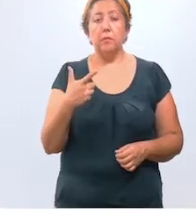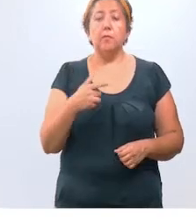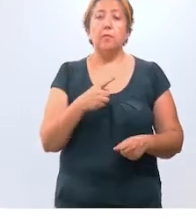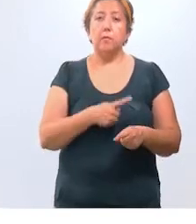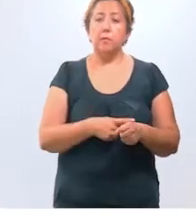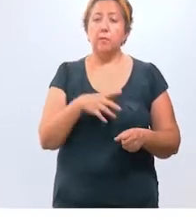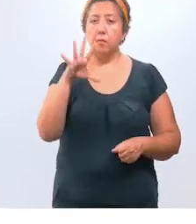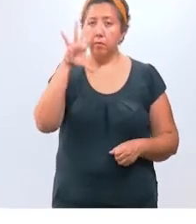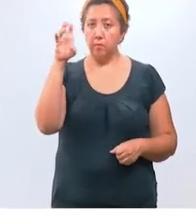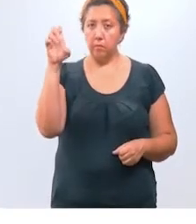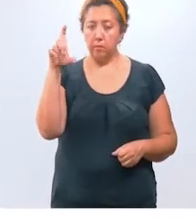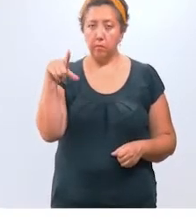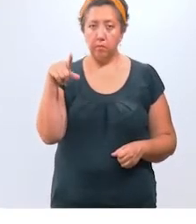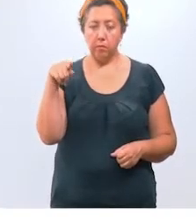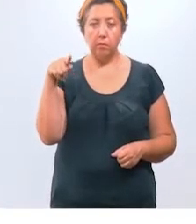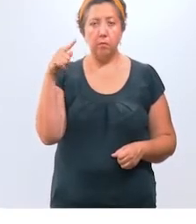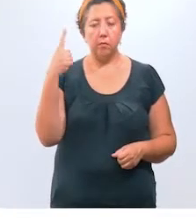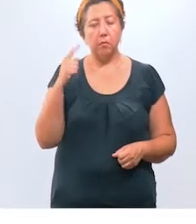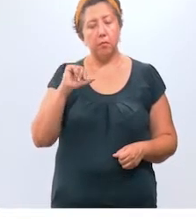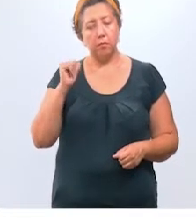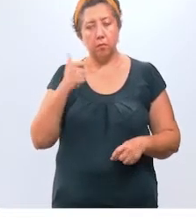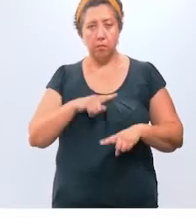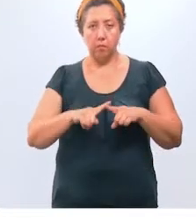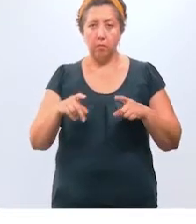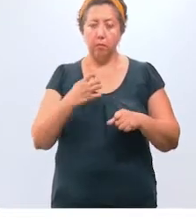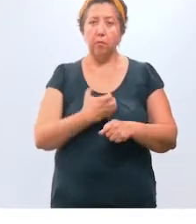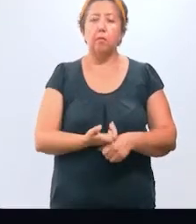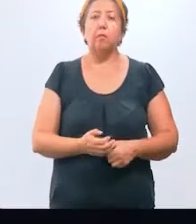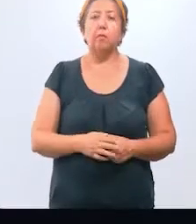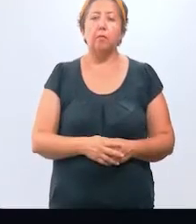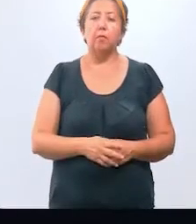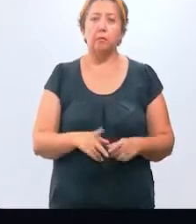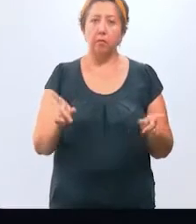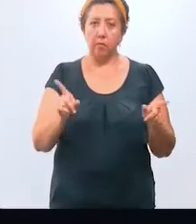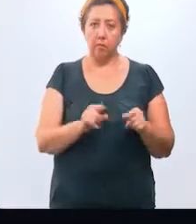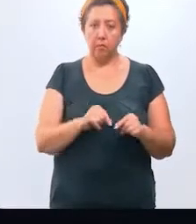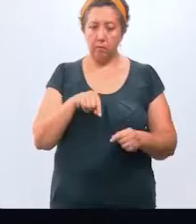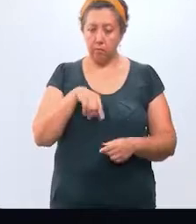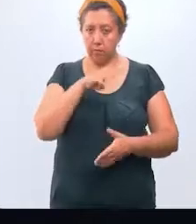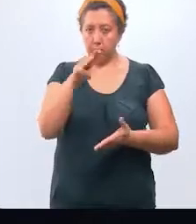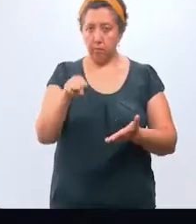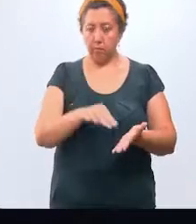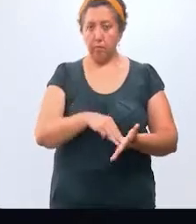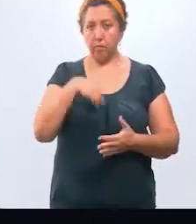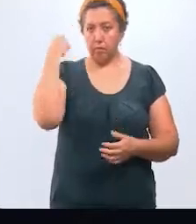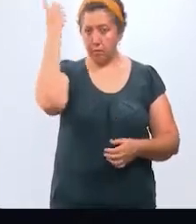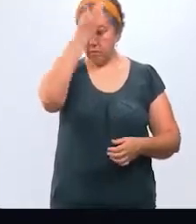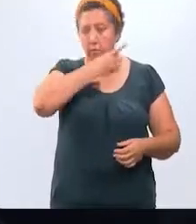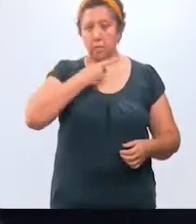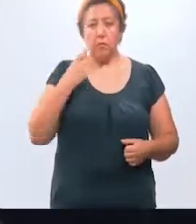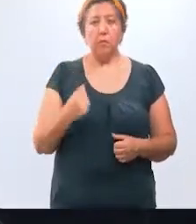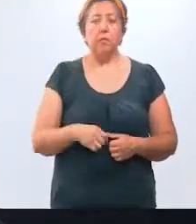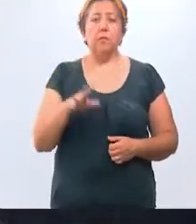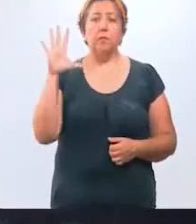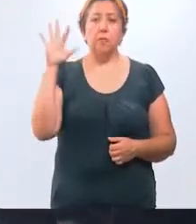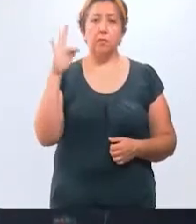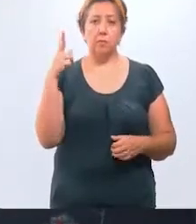positivos, 571 son de otro país u otro estado. Específicamente, en Mérida se han